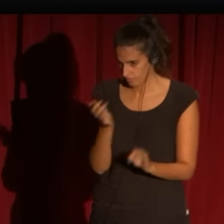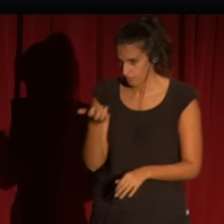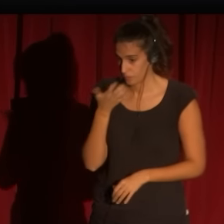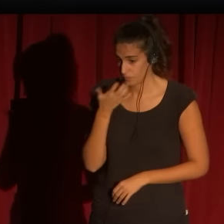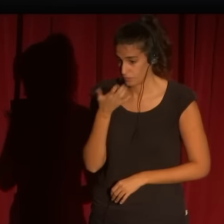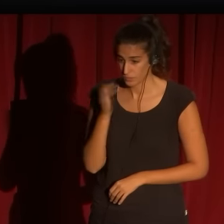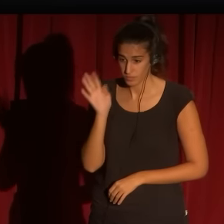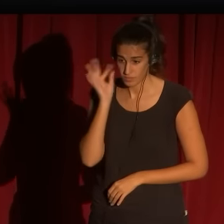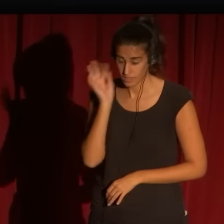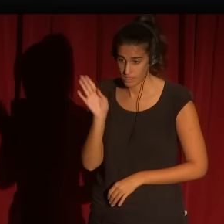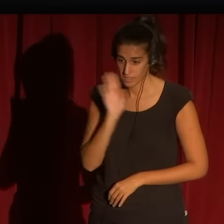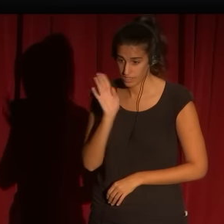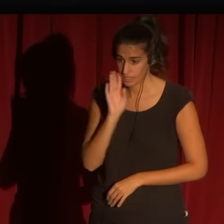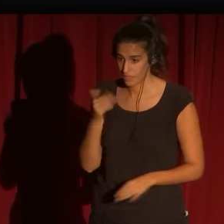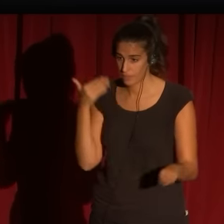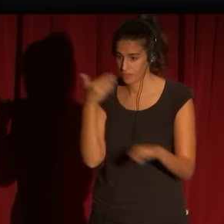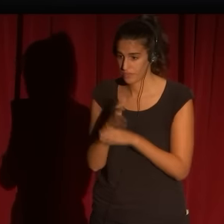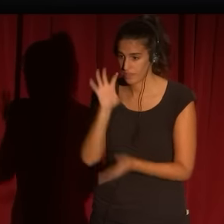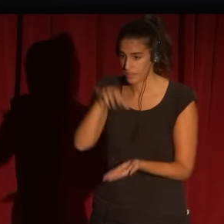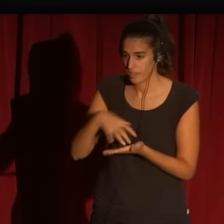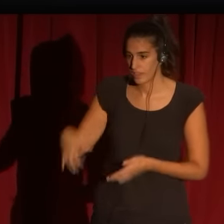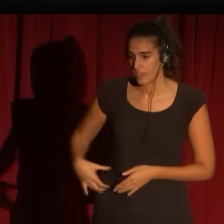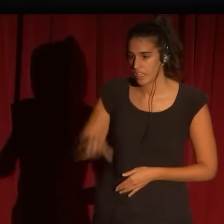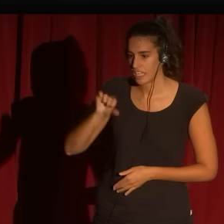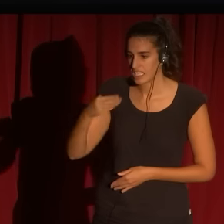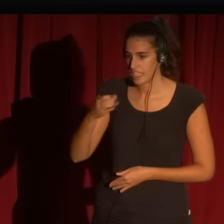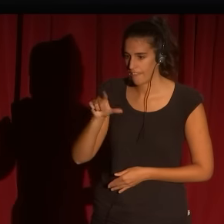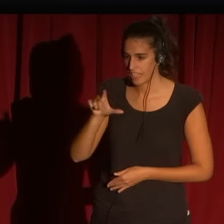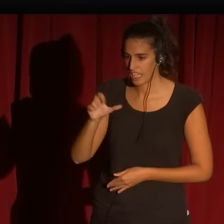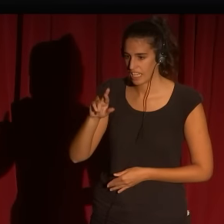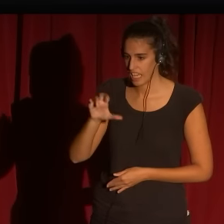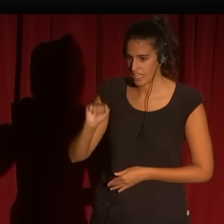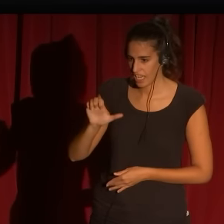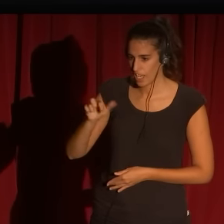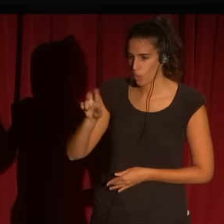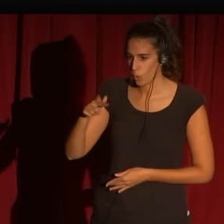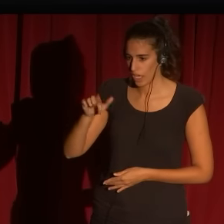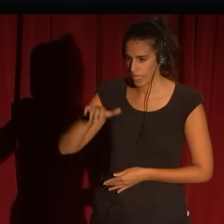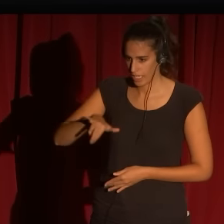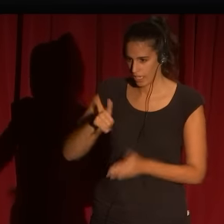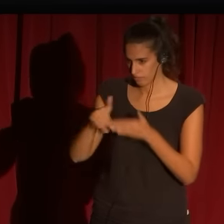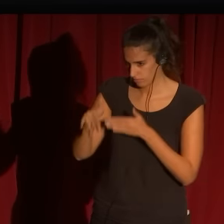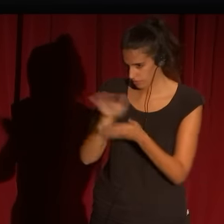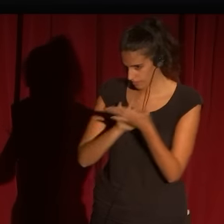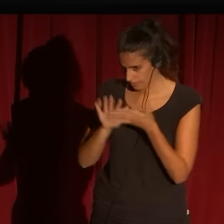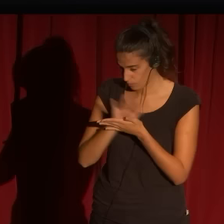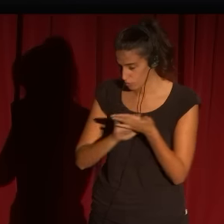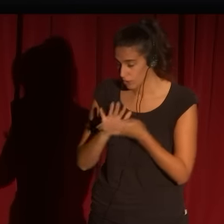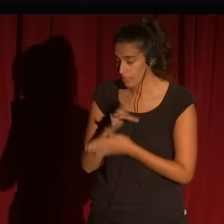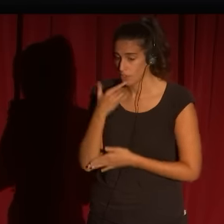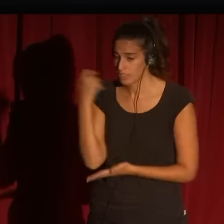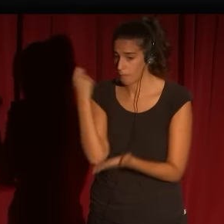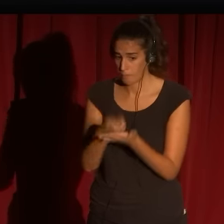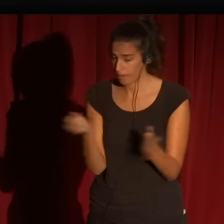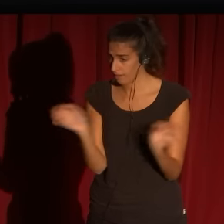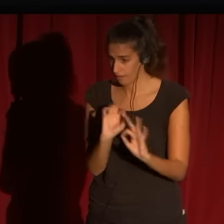ejemplo viene a trabajar a la corte de Isabel de balua la madre de Isabel Clara Eugenia una mujer de quien hablaremos un poquito más adelante no y no cobra